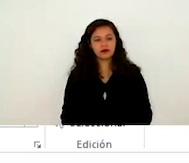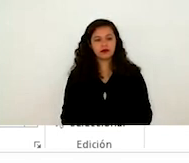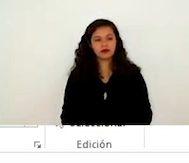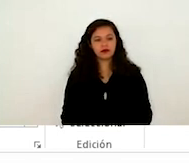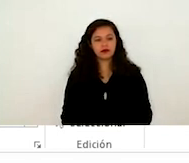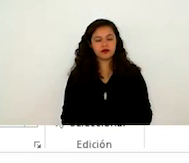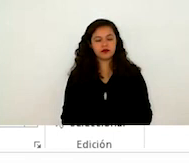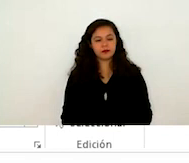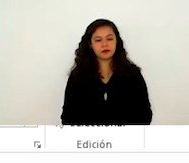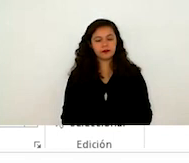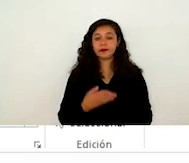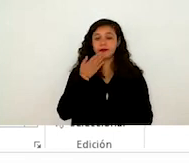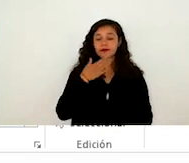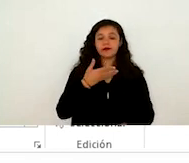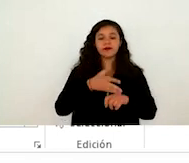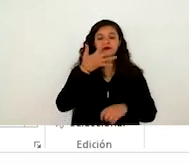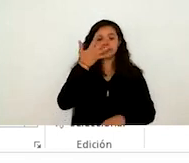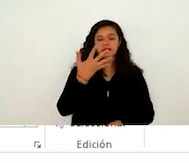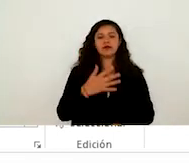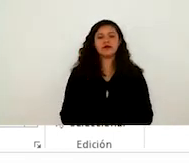muy bien el 5